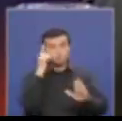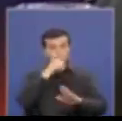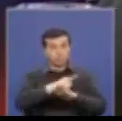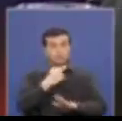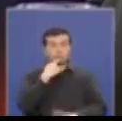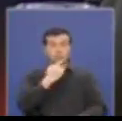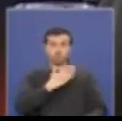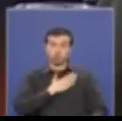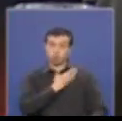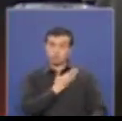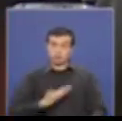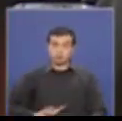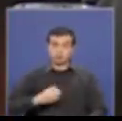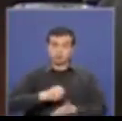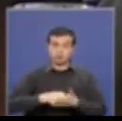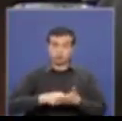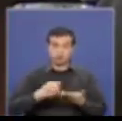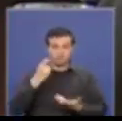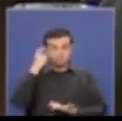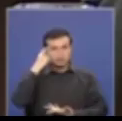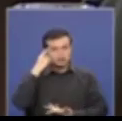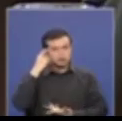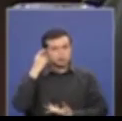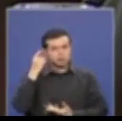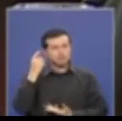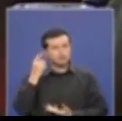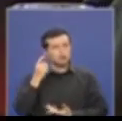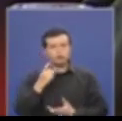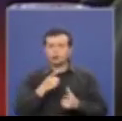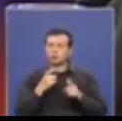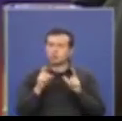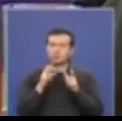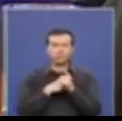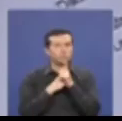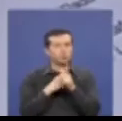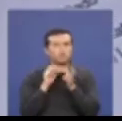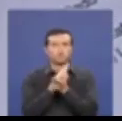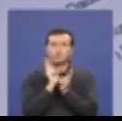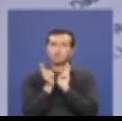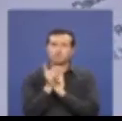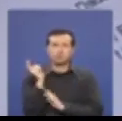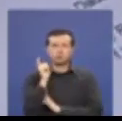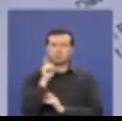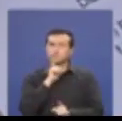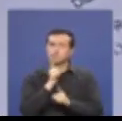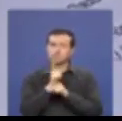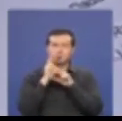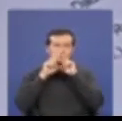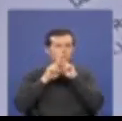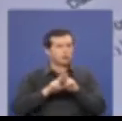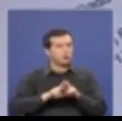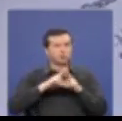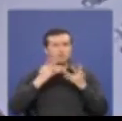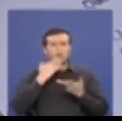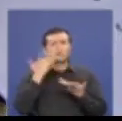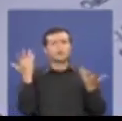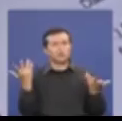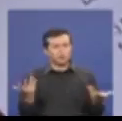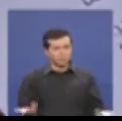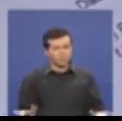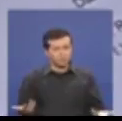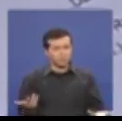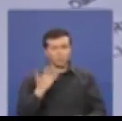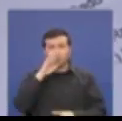otorgar indultos. Si no, imagínense qué injusticia. Pero hay que reformar el código inmediatamente. Vamos a plantearlo. No entiendo. Se